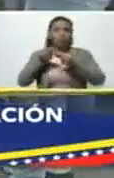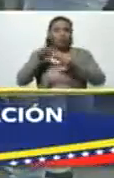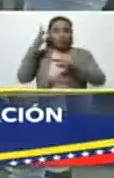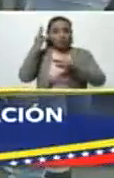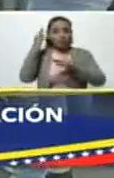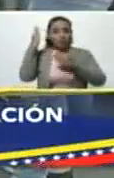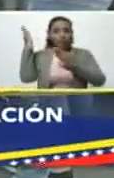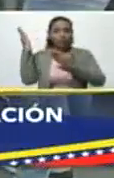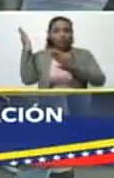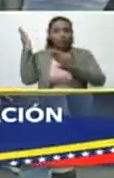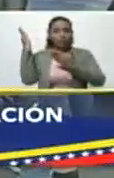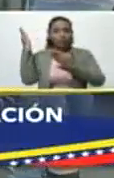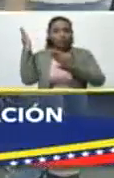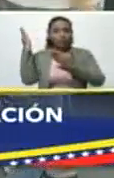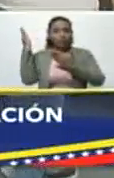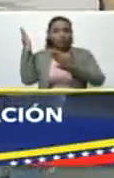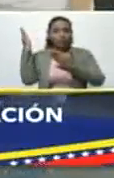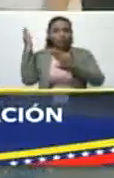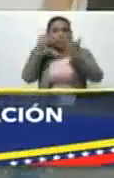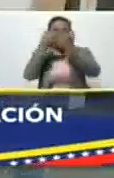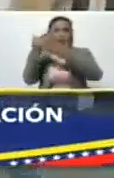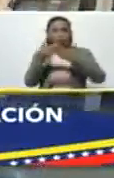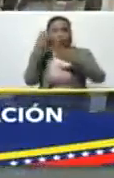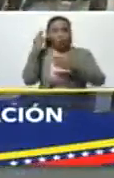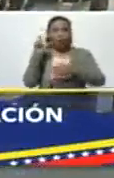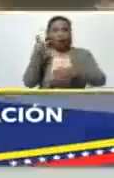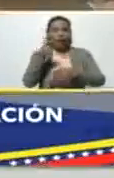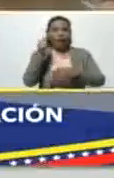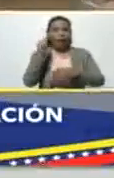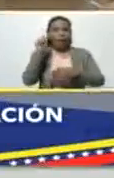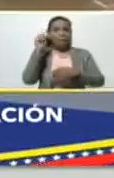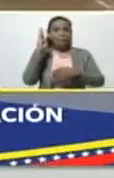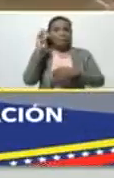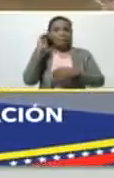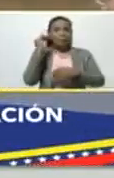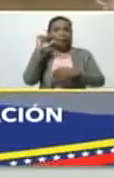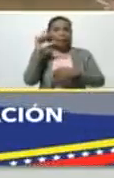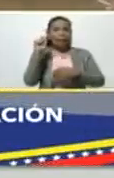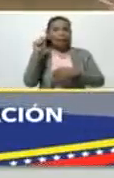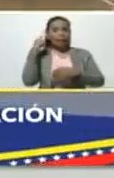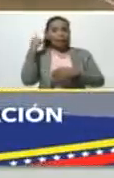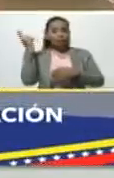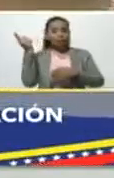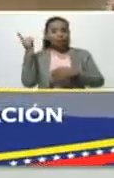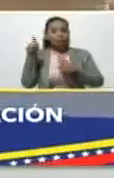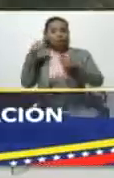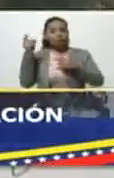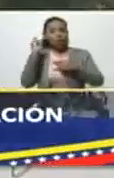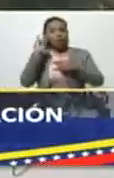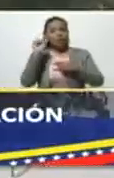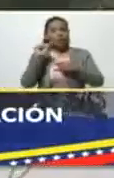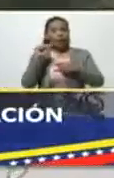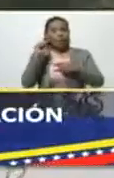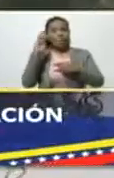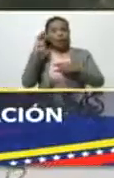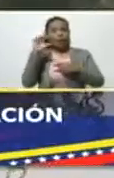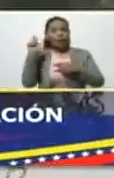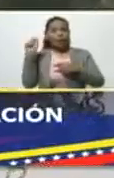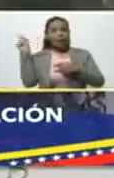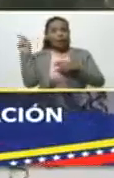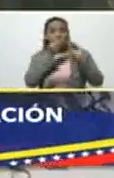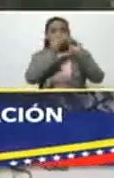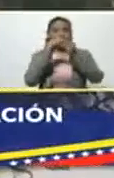a nuestra estudiante Gabriela Sánchez e Isabela Sotillo, que están realizando la programación, como